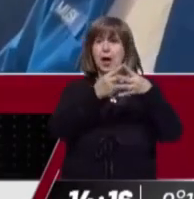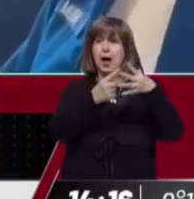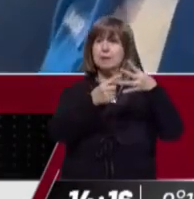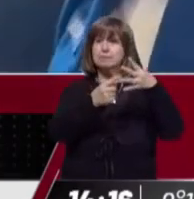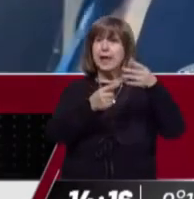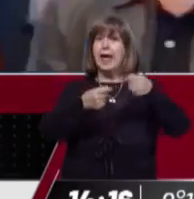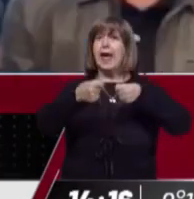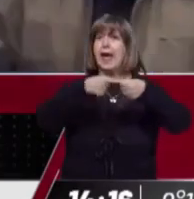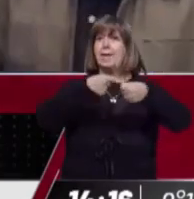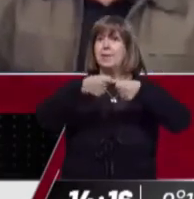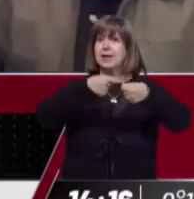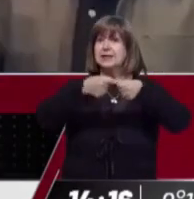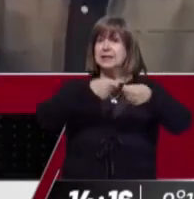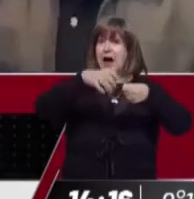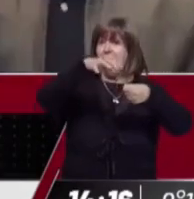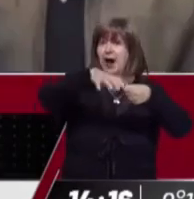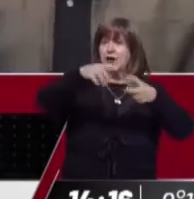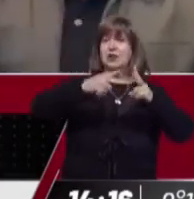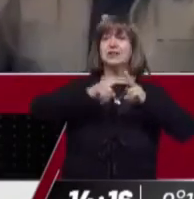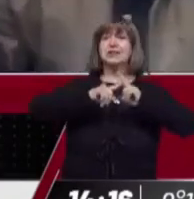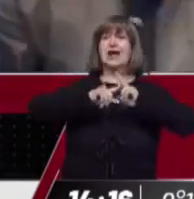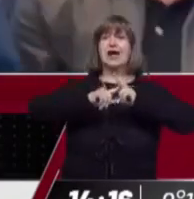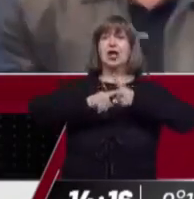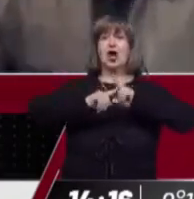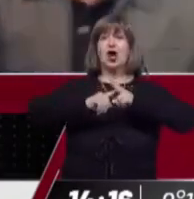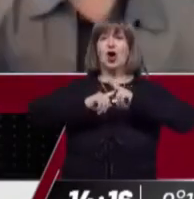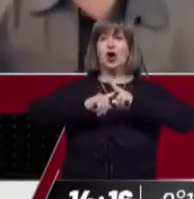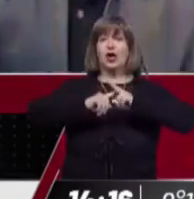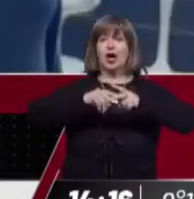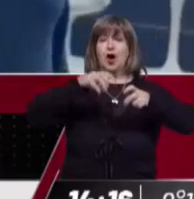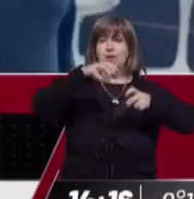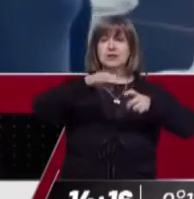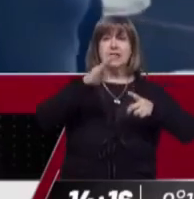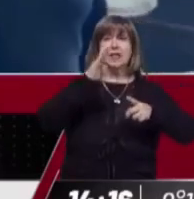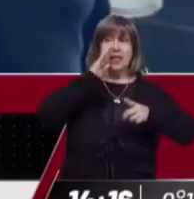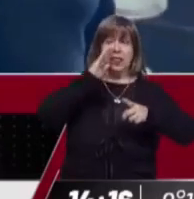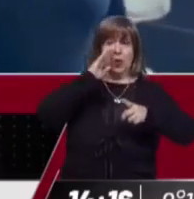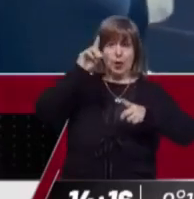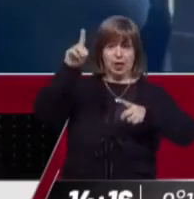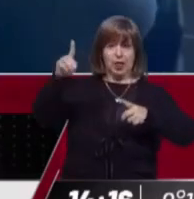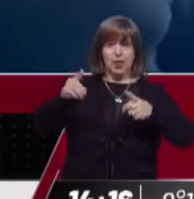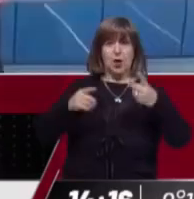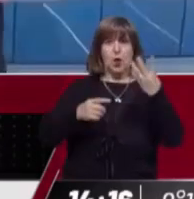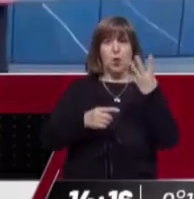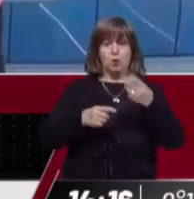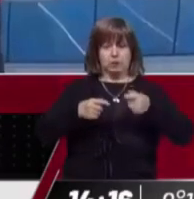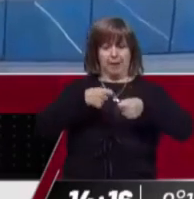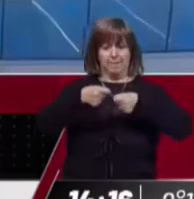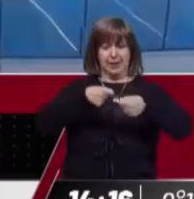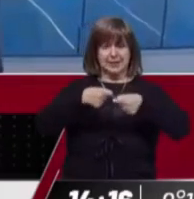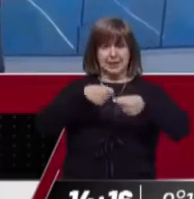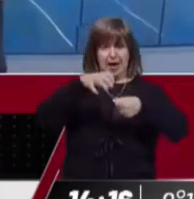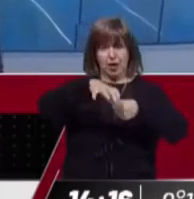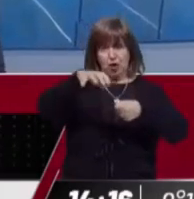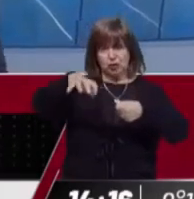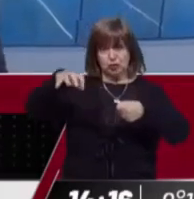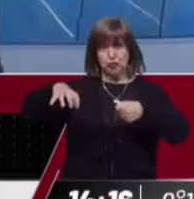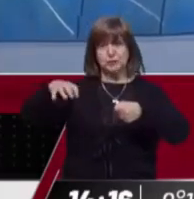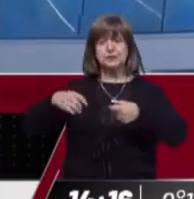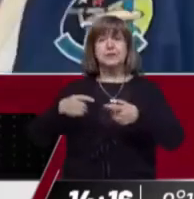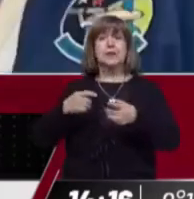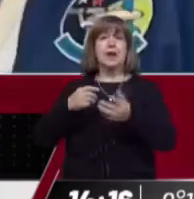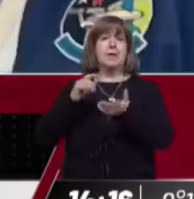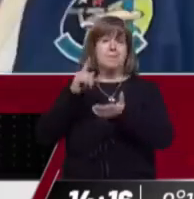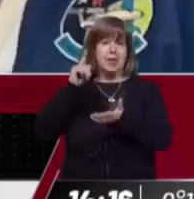grandes empresarios del sector tecnológico de los Estados Unidos, ¿no? Recordemos que el estado de